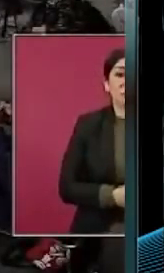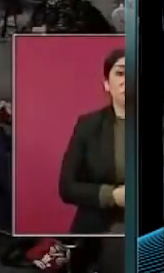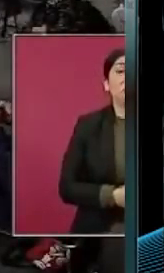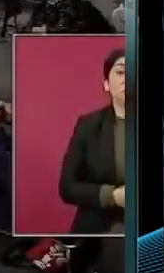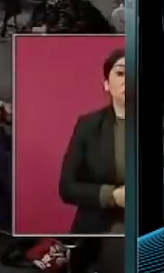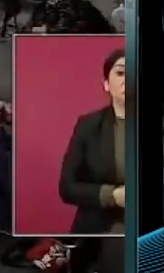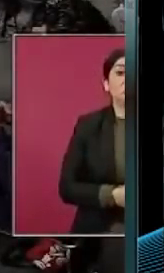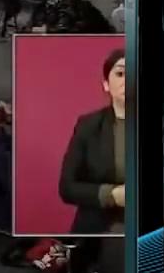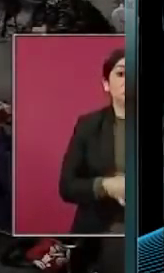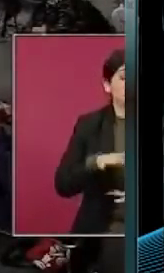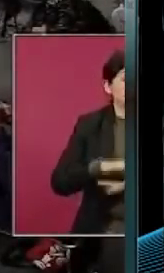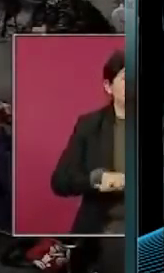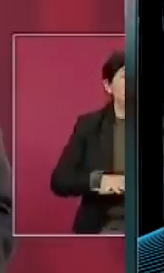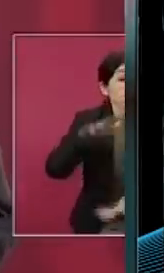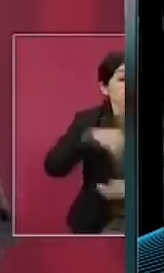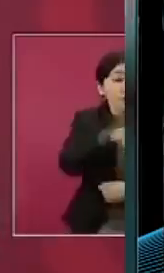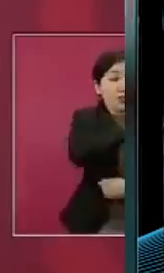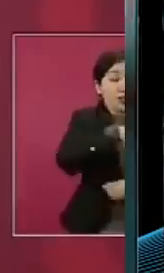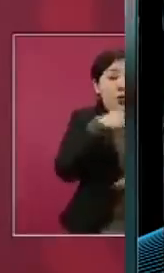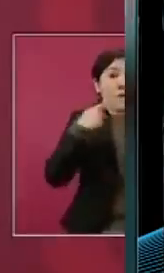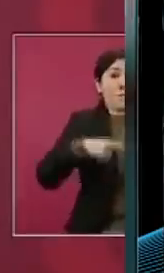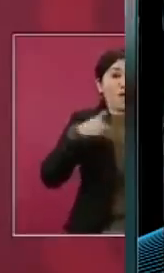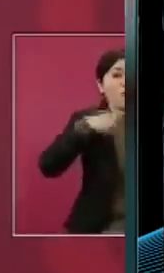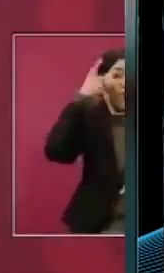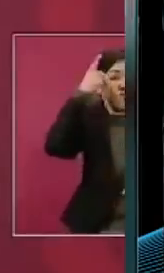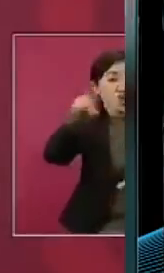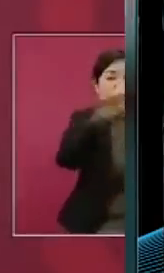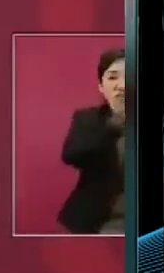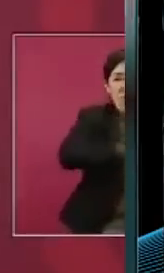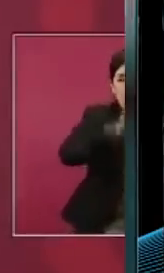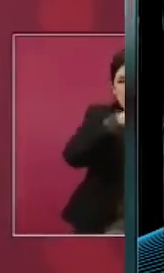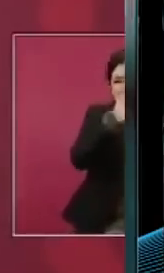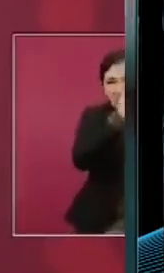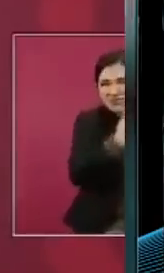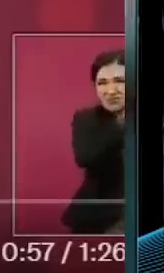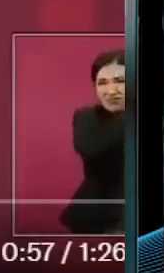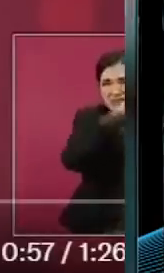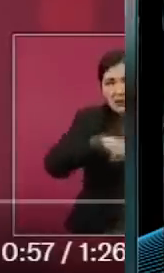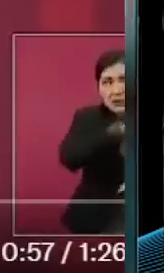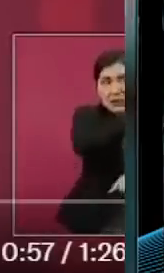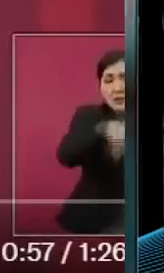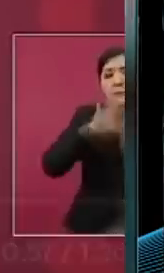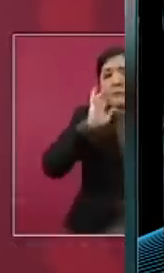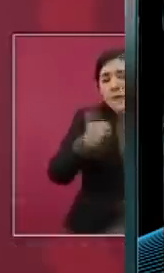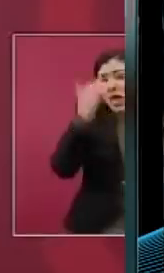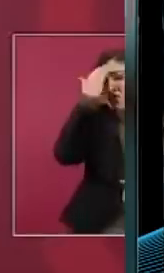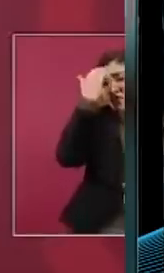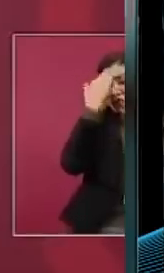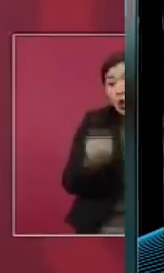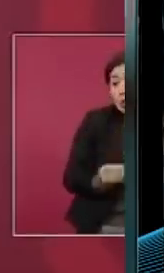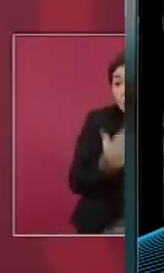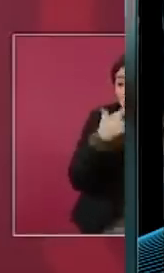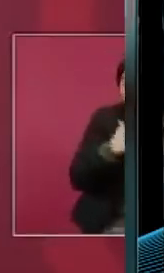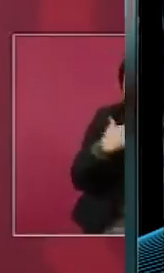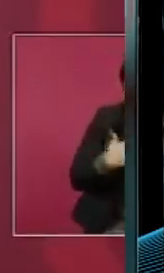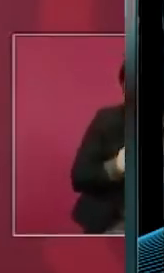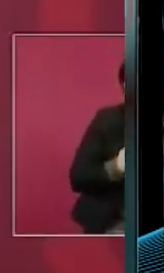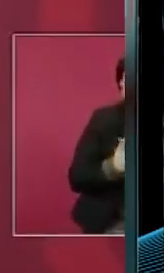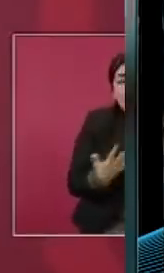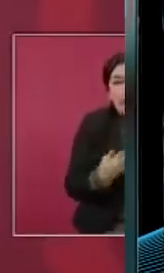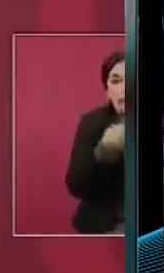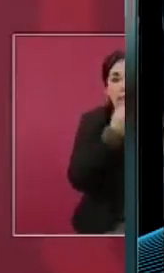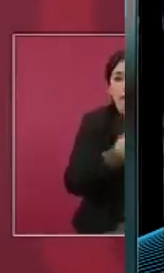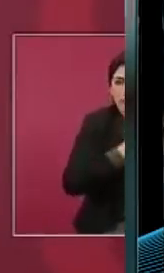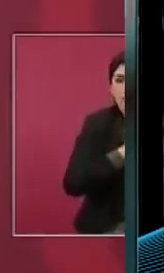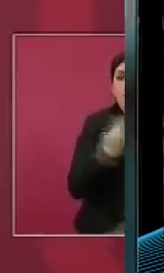La mayoría de los empresarios, de los inversionistas, ya saben cuáles son las reglas.